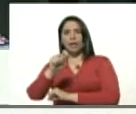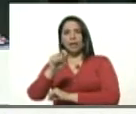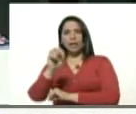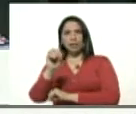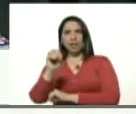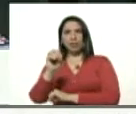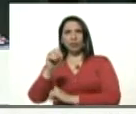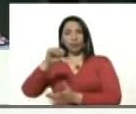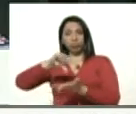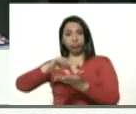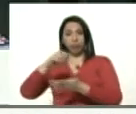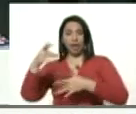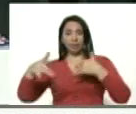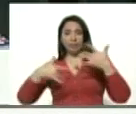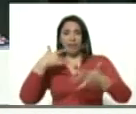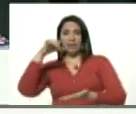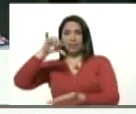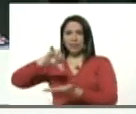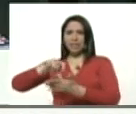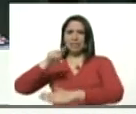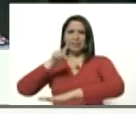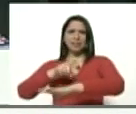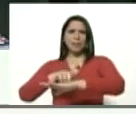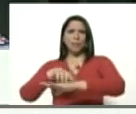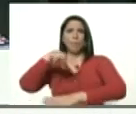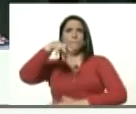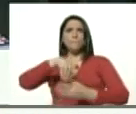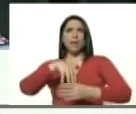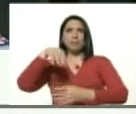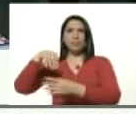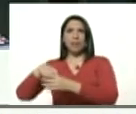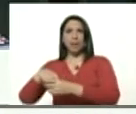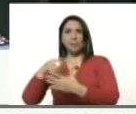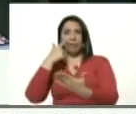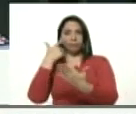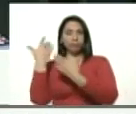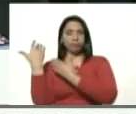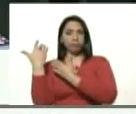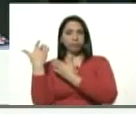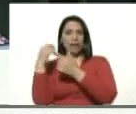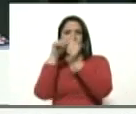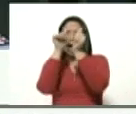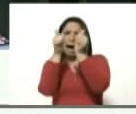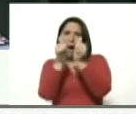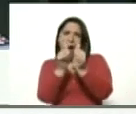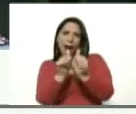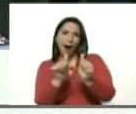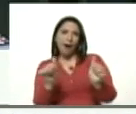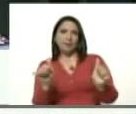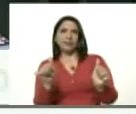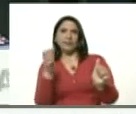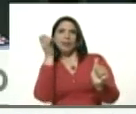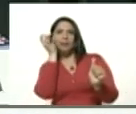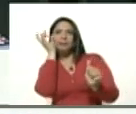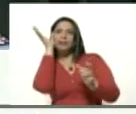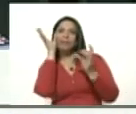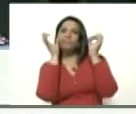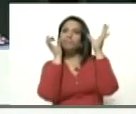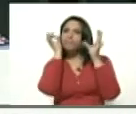eventos centrales, en tiempos de pandemia. Allá se encuentra con artistas,